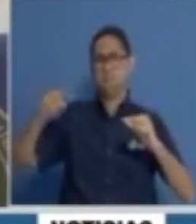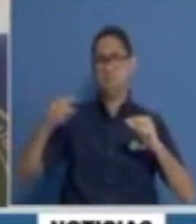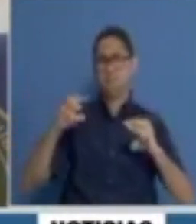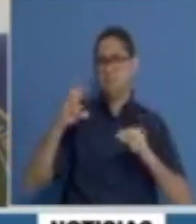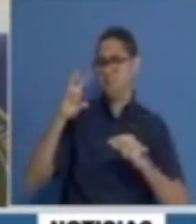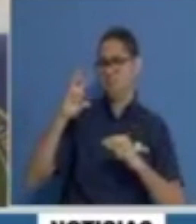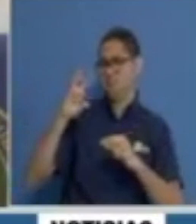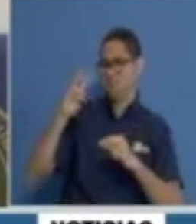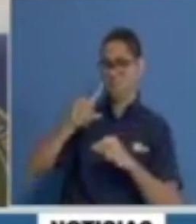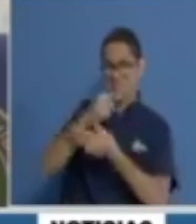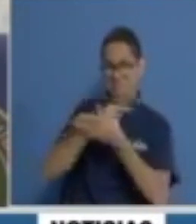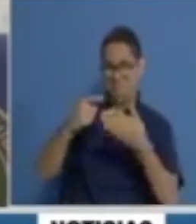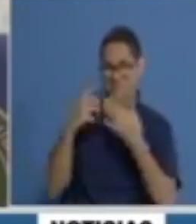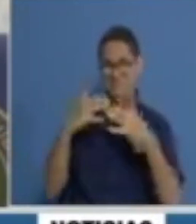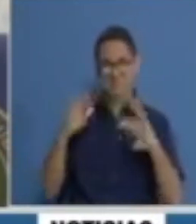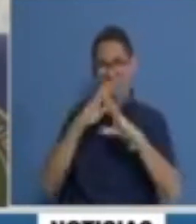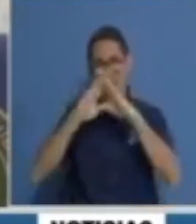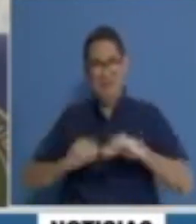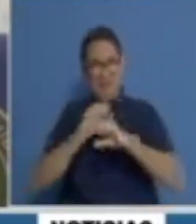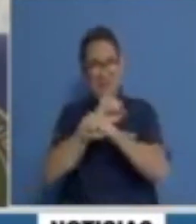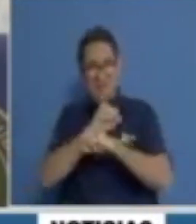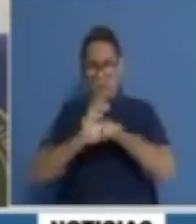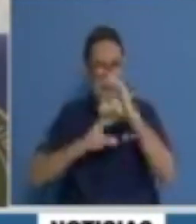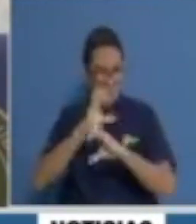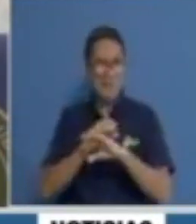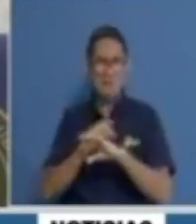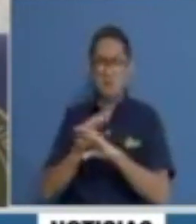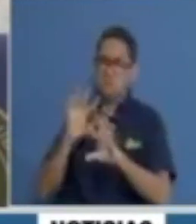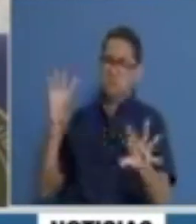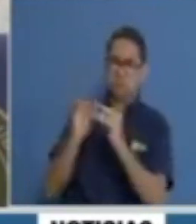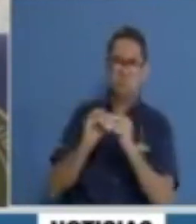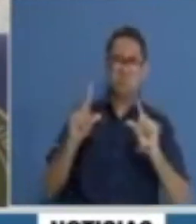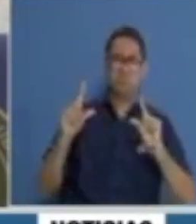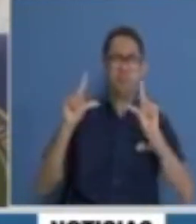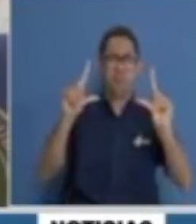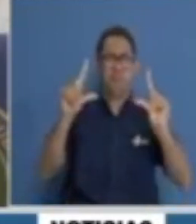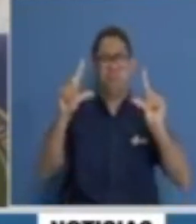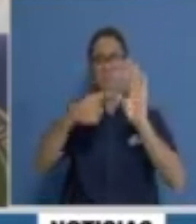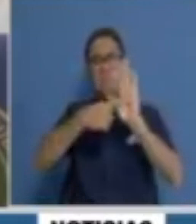Panamá. El día de hoy vamos a estar presentando en la siguiente lámina,